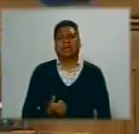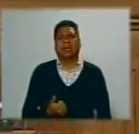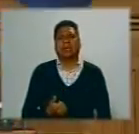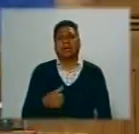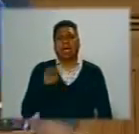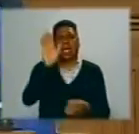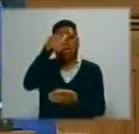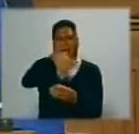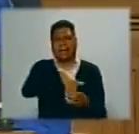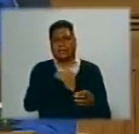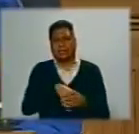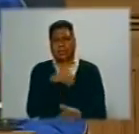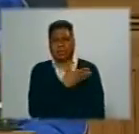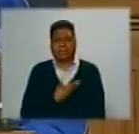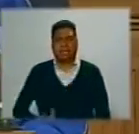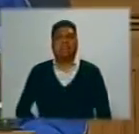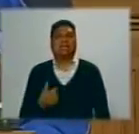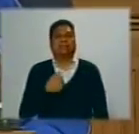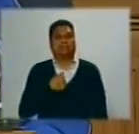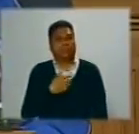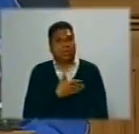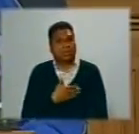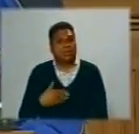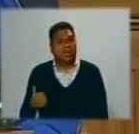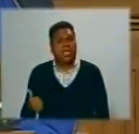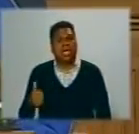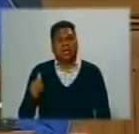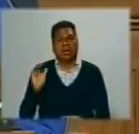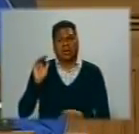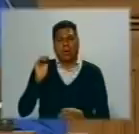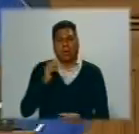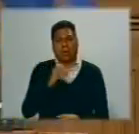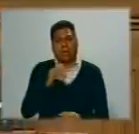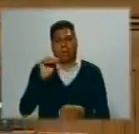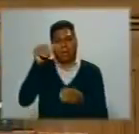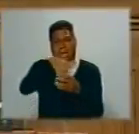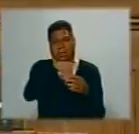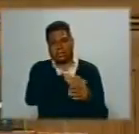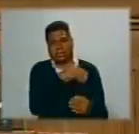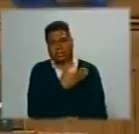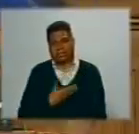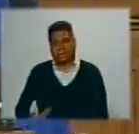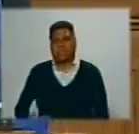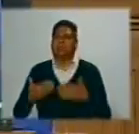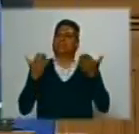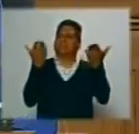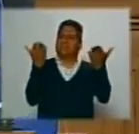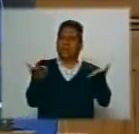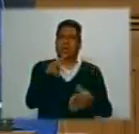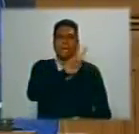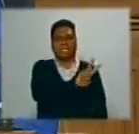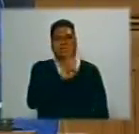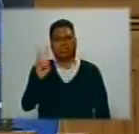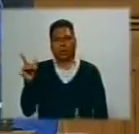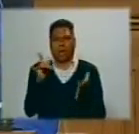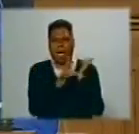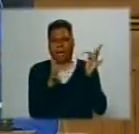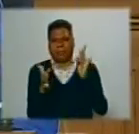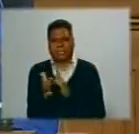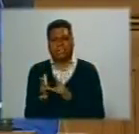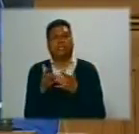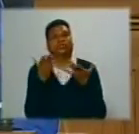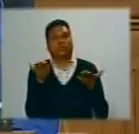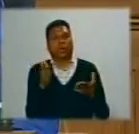que querían elecciones presidenciales, que querían elecciones presidenciales. Bueno, señores, el 22 de abril serán las